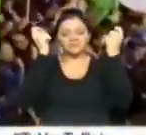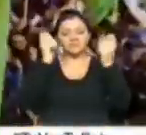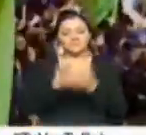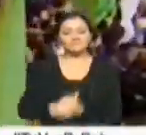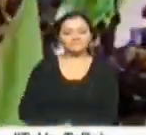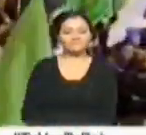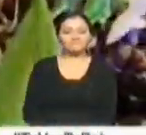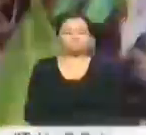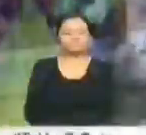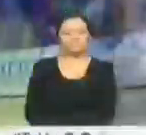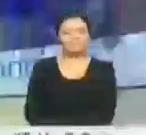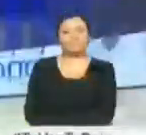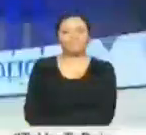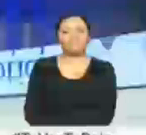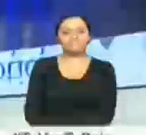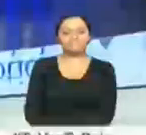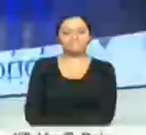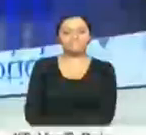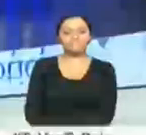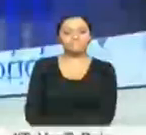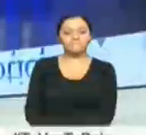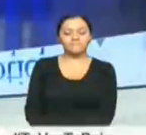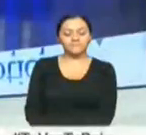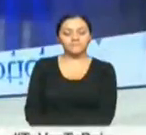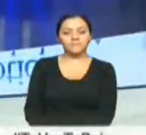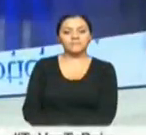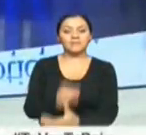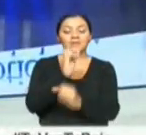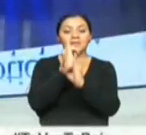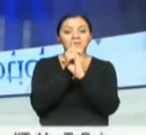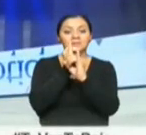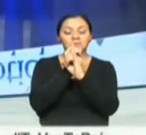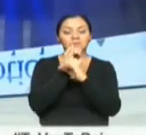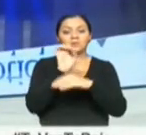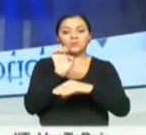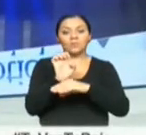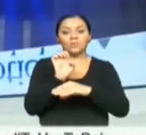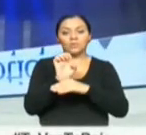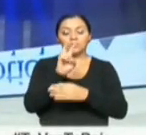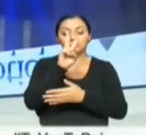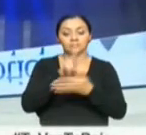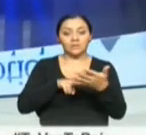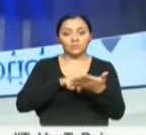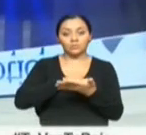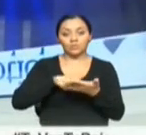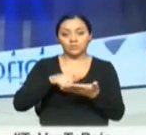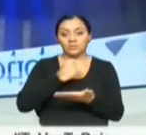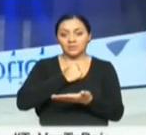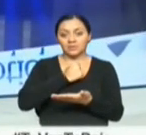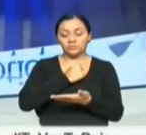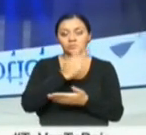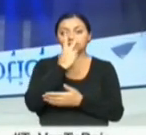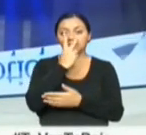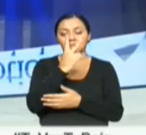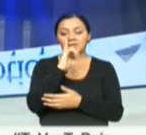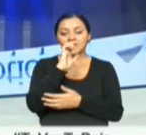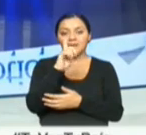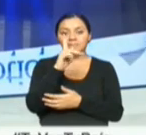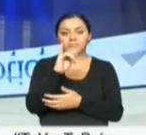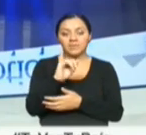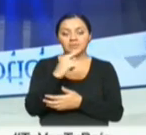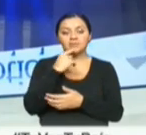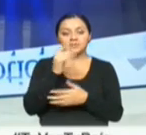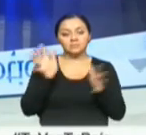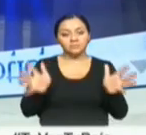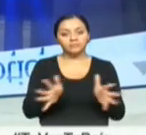Andrade, Noticiero Ciudadano. El Instituto Ecuatoriano de Propiedad Intelectual, YEPI, impulsa las especialidades